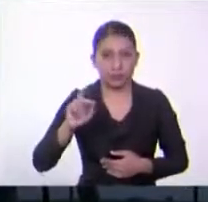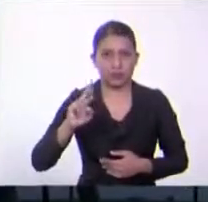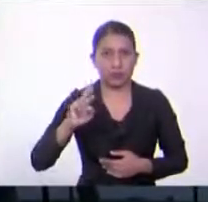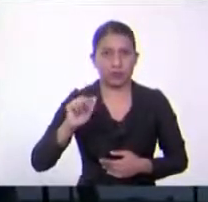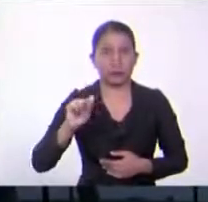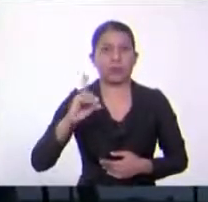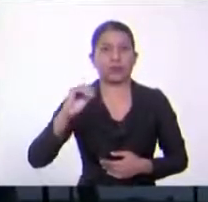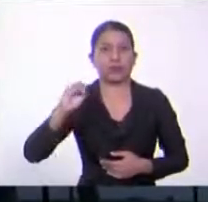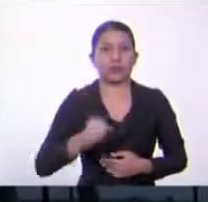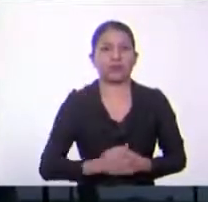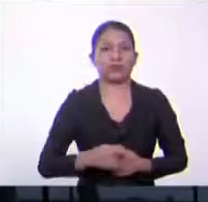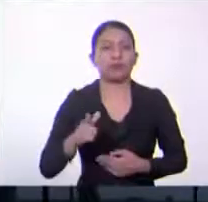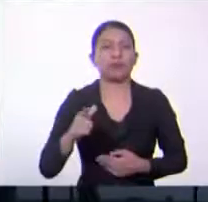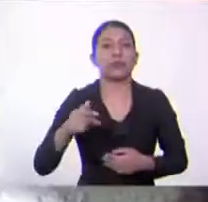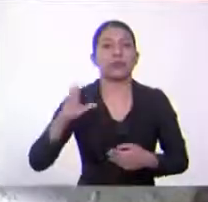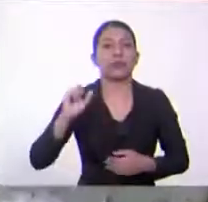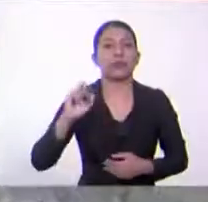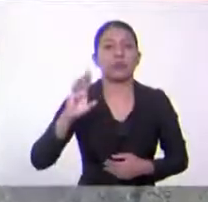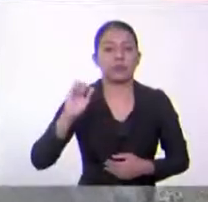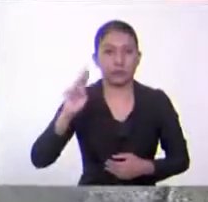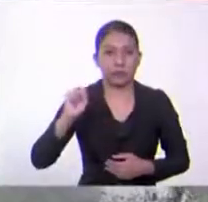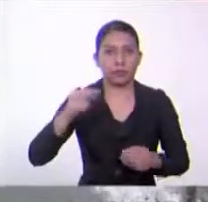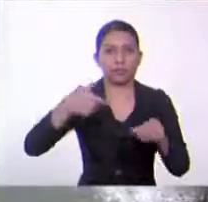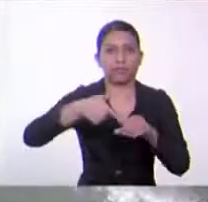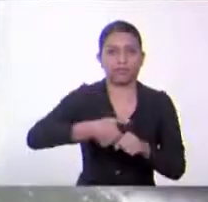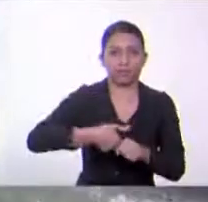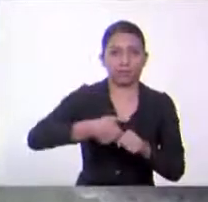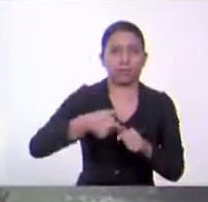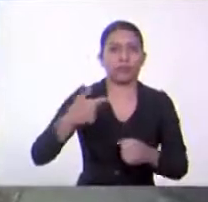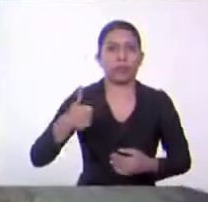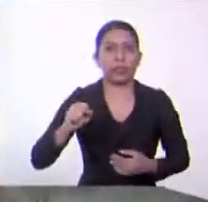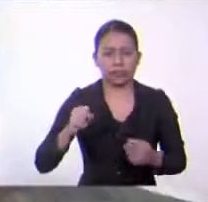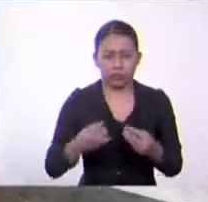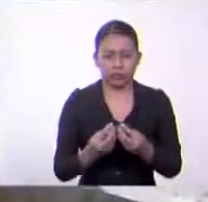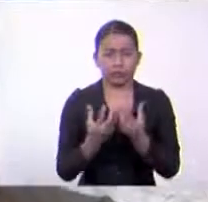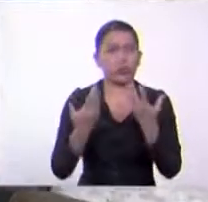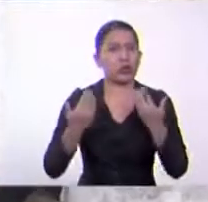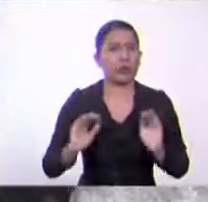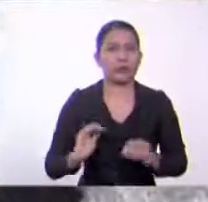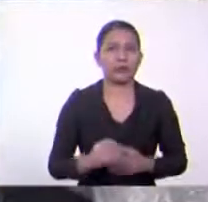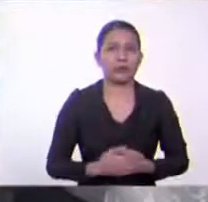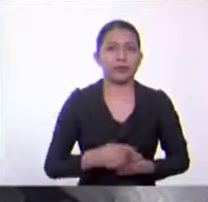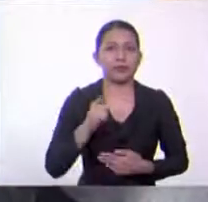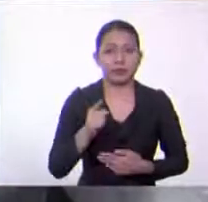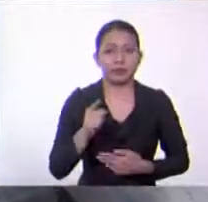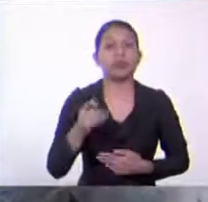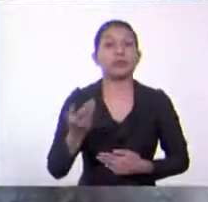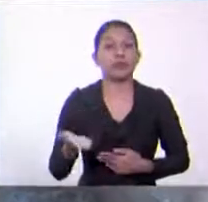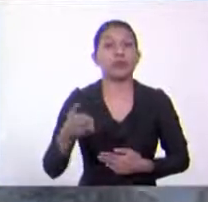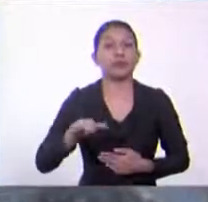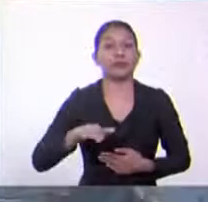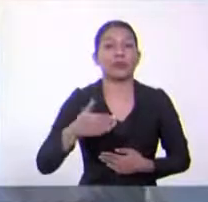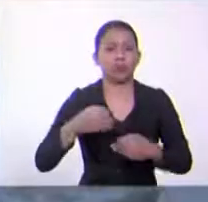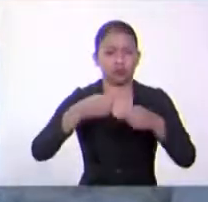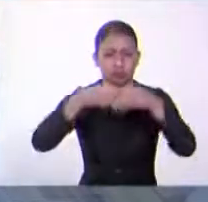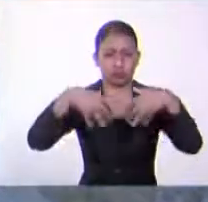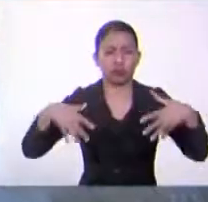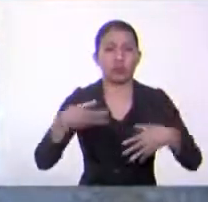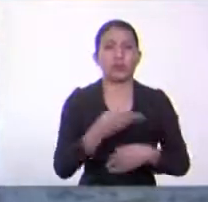fósiles, carbón, petróleo y gas natural, que son derivados de